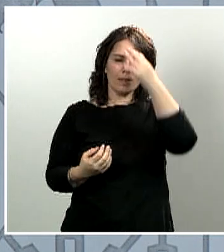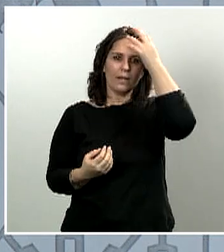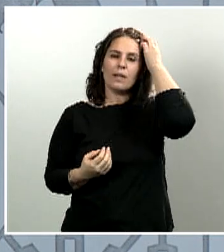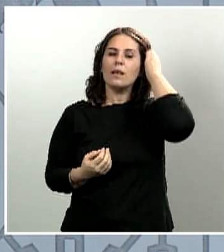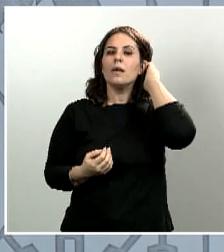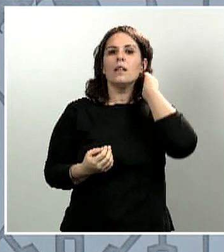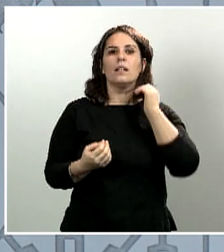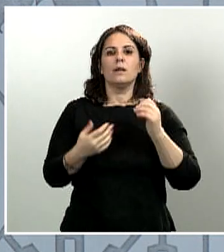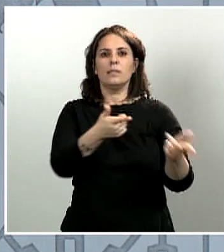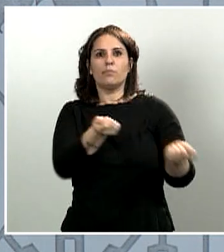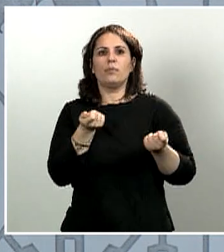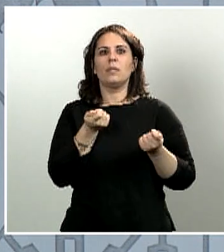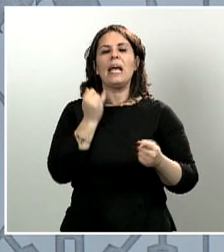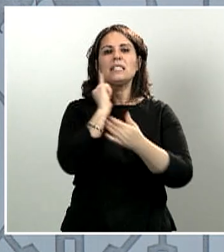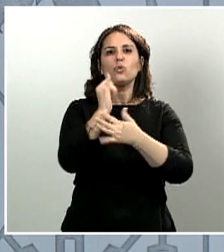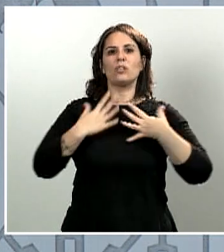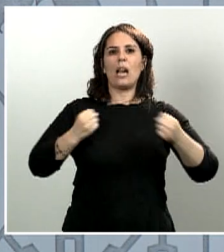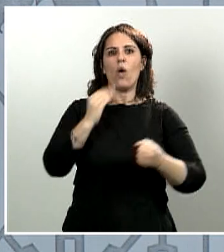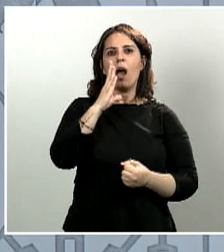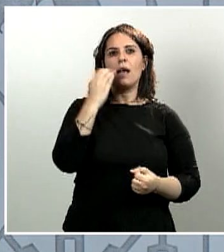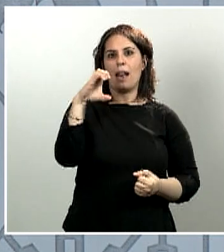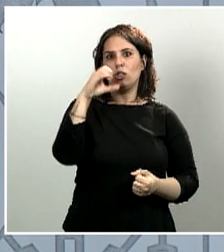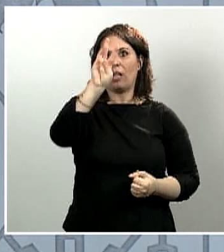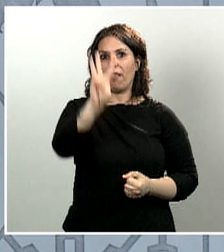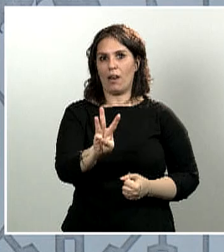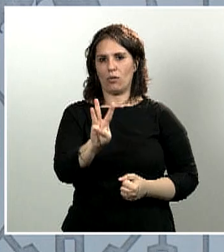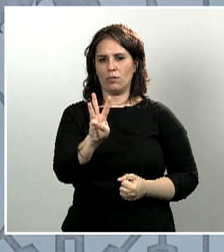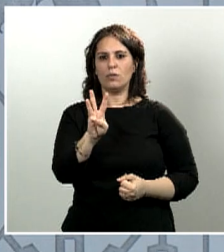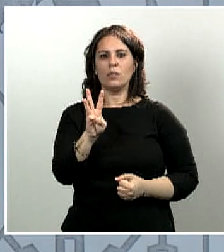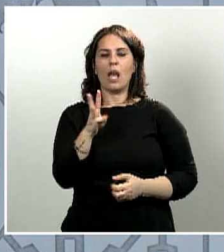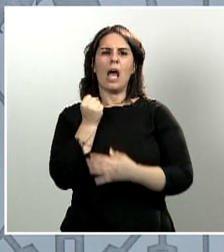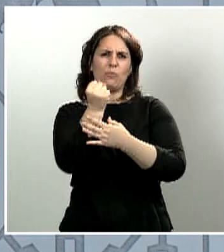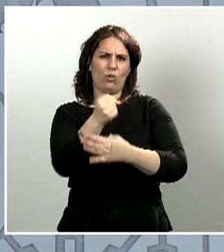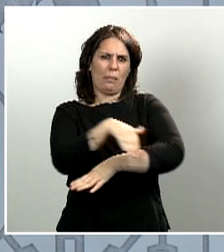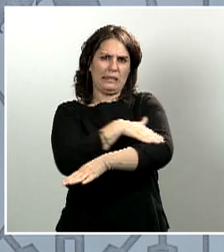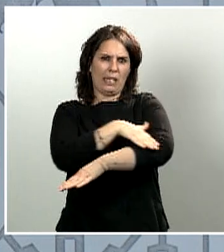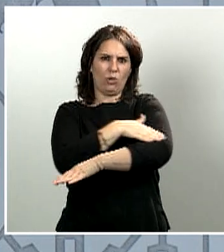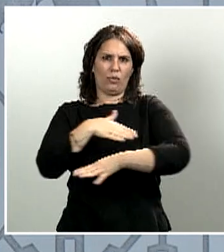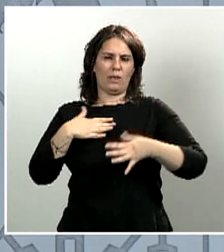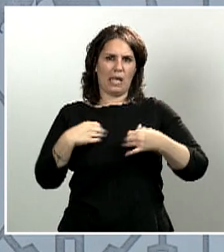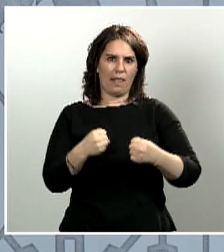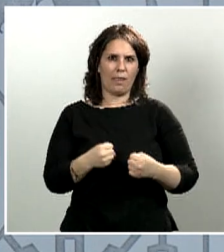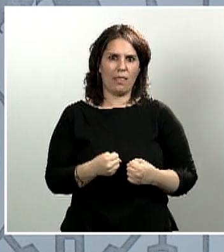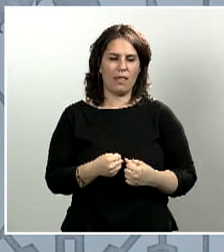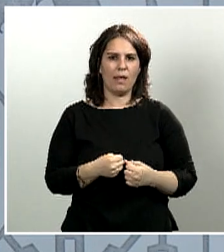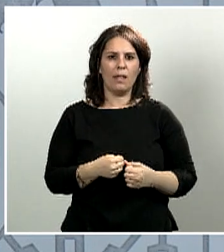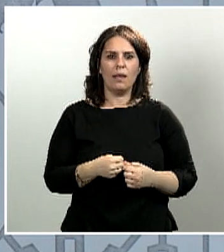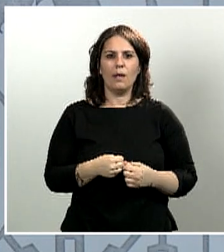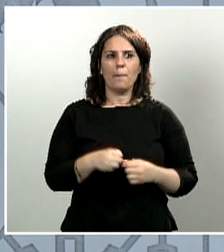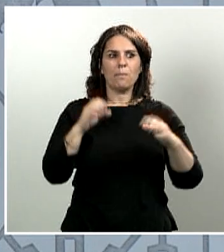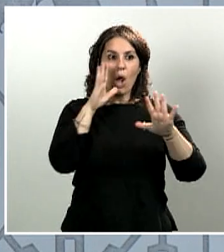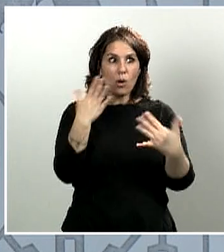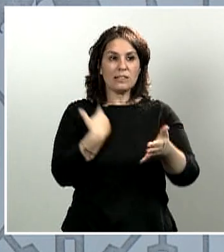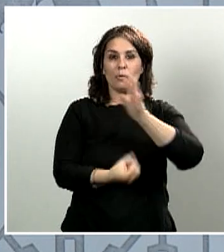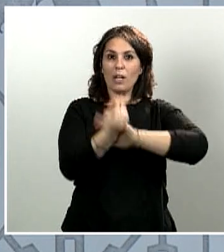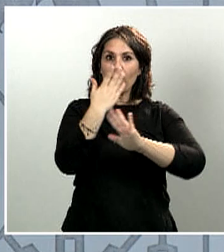Carlos III y apoyándose en el Ministerio, pero sí que es cierto que, como les he dicho hace un momento, se está estableciendo una coordinación muy importante